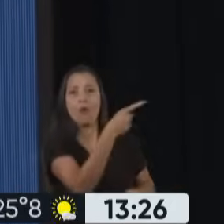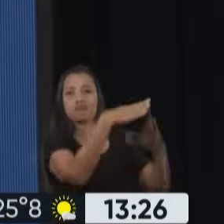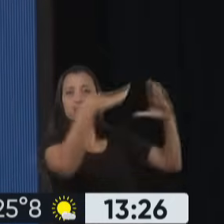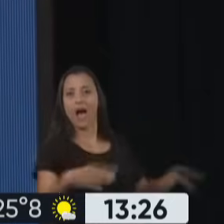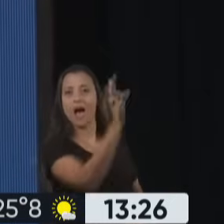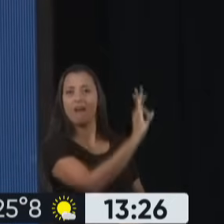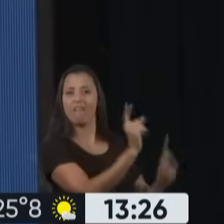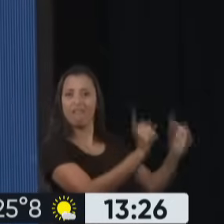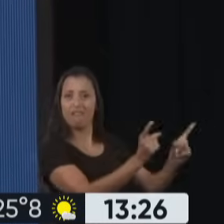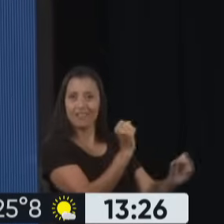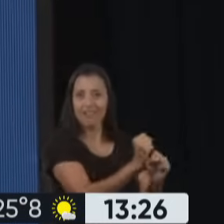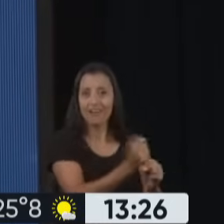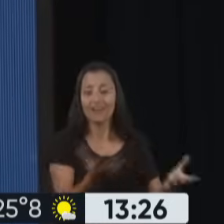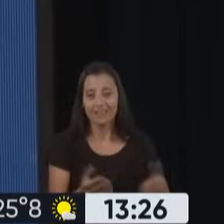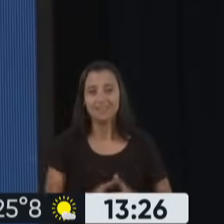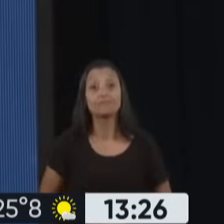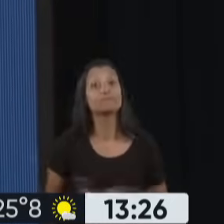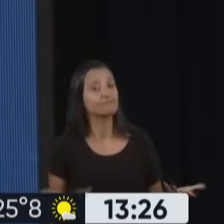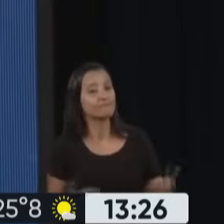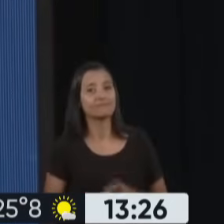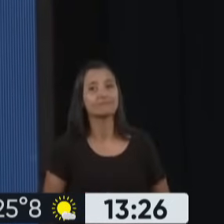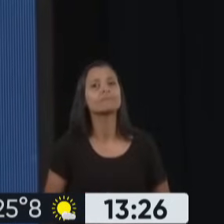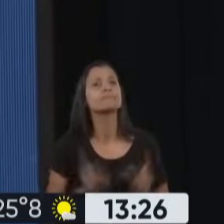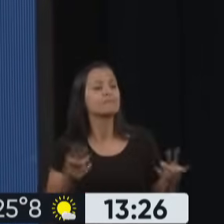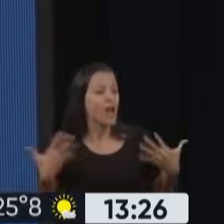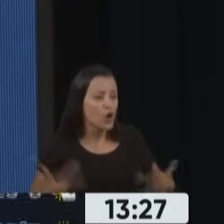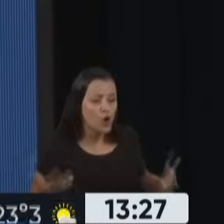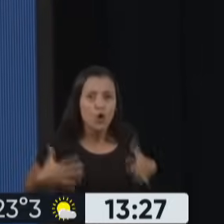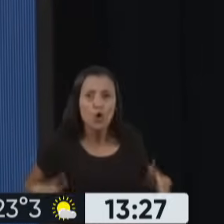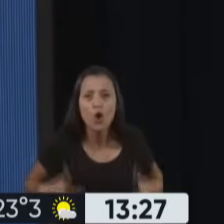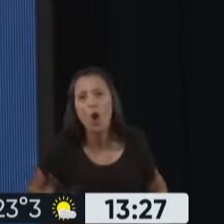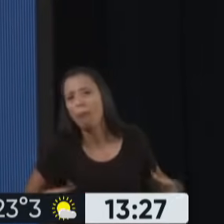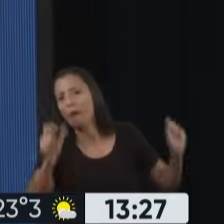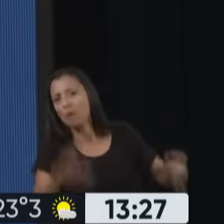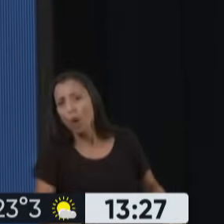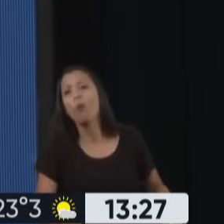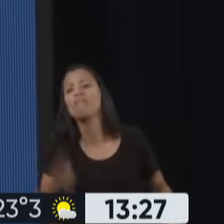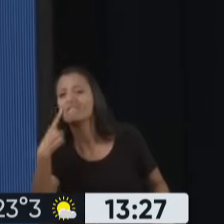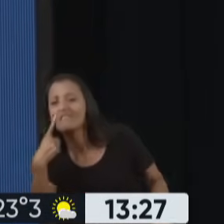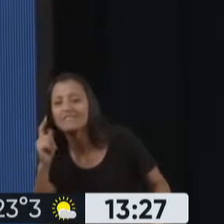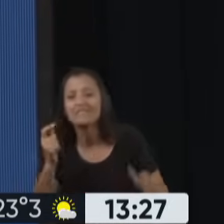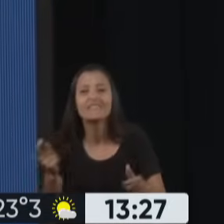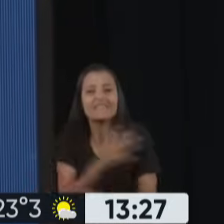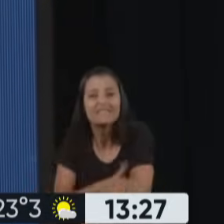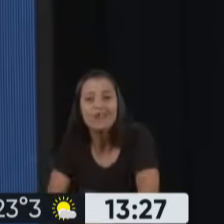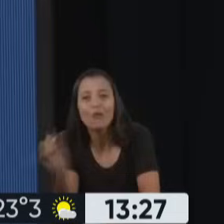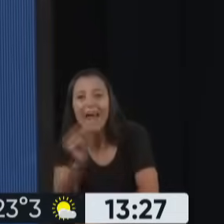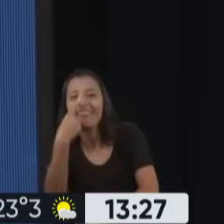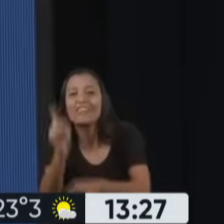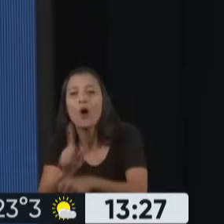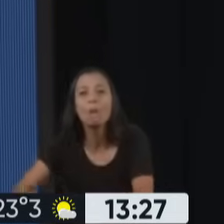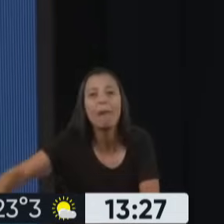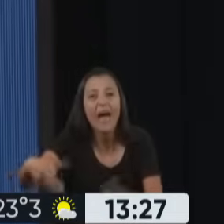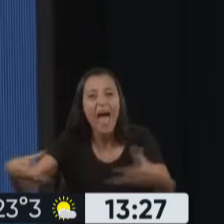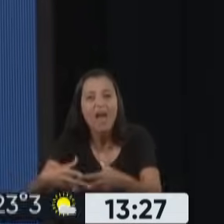Entonces, sí, ando en mameluco, porque si tengo un rato voy a ver a mis hijitos de 4 patas, Conan, Murray, Milton, Robert y